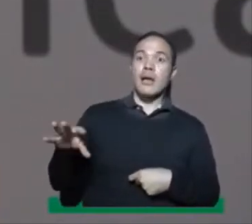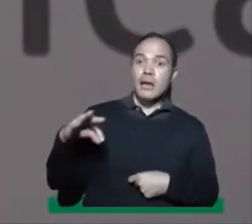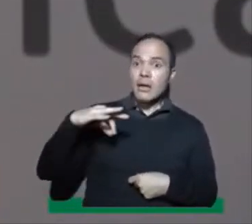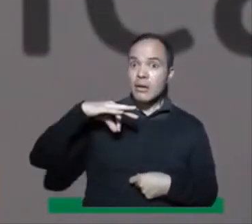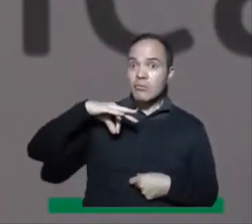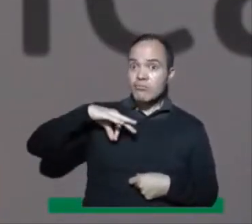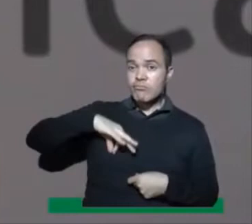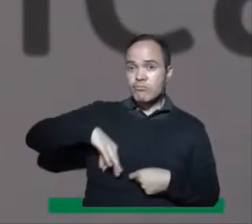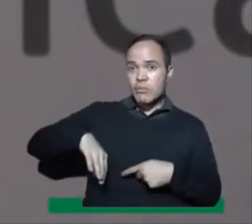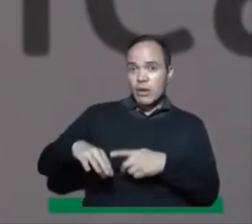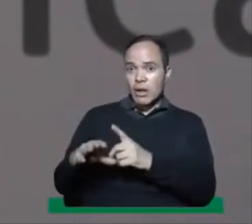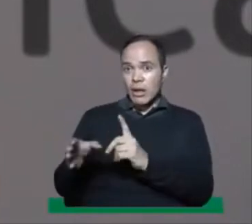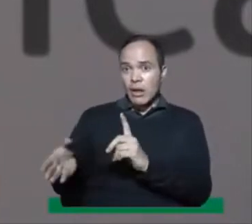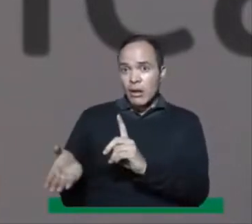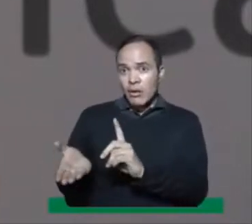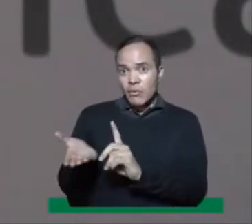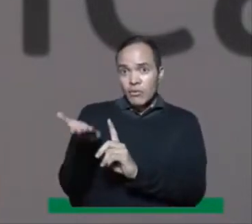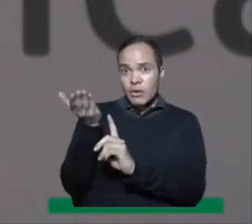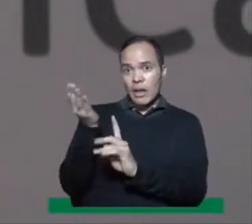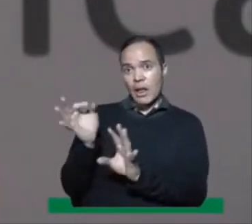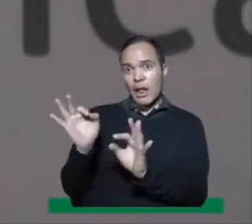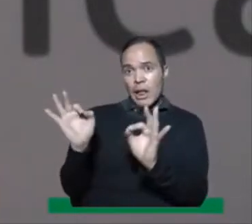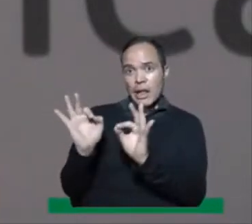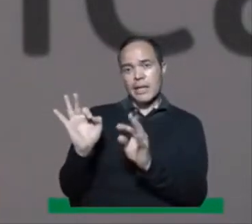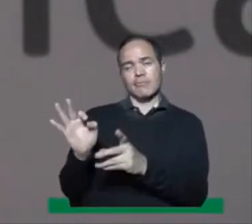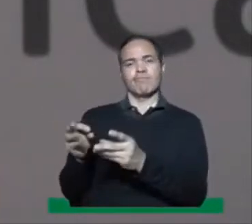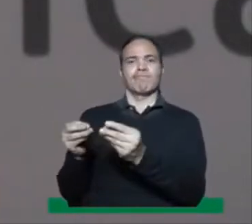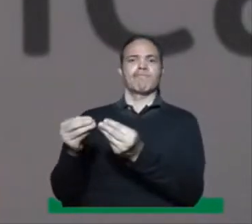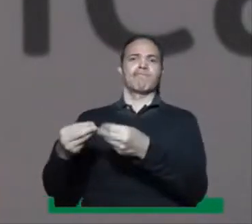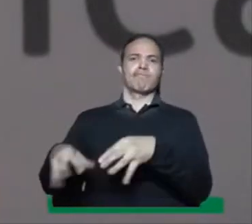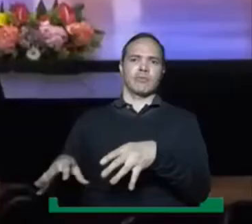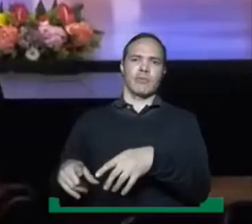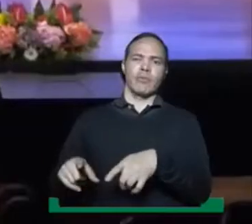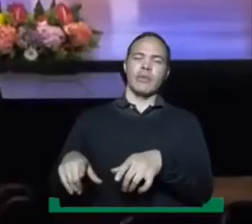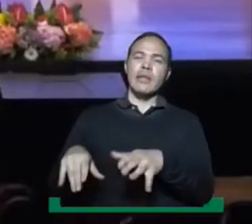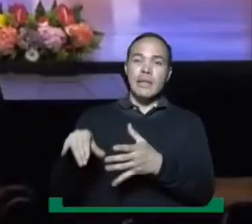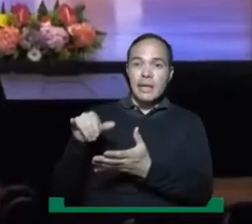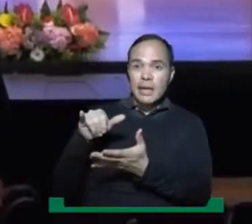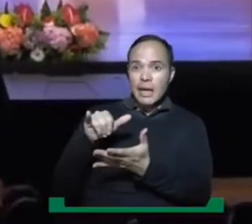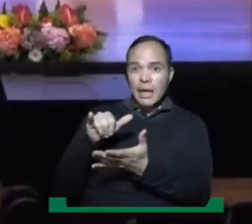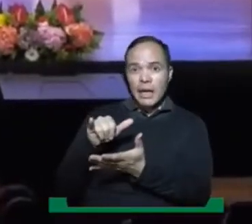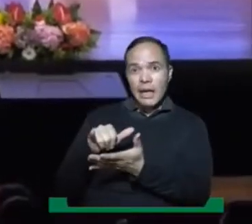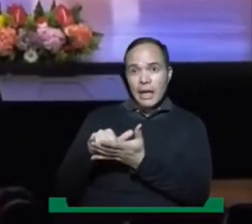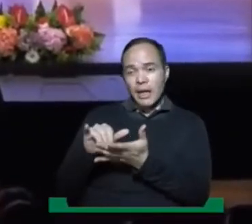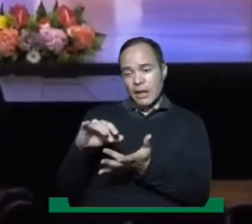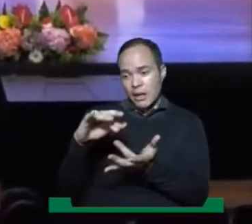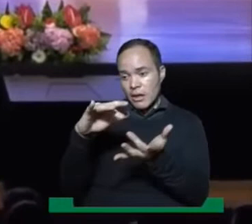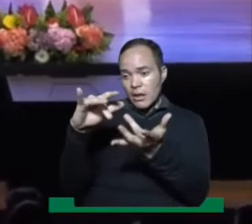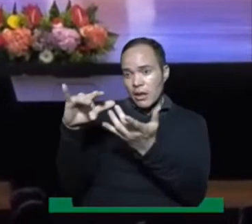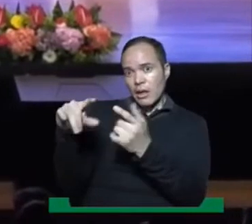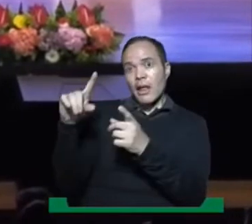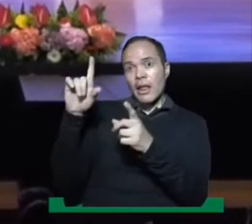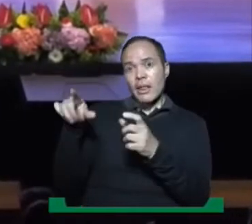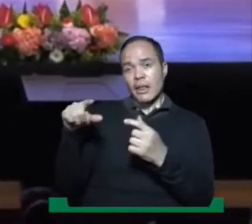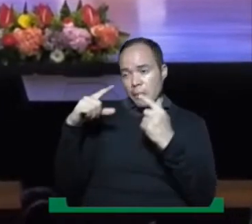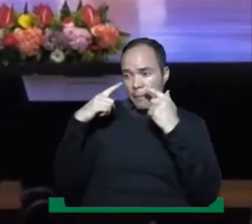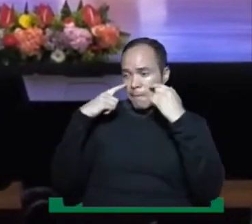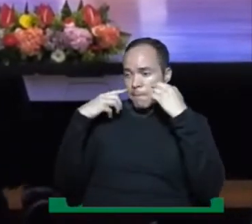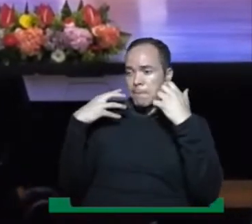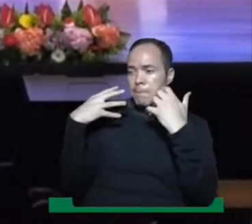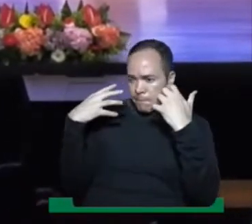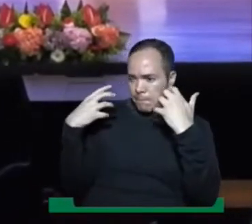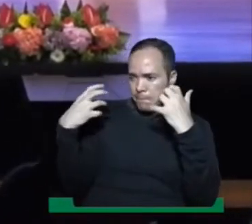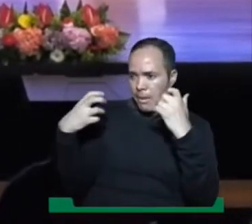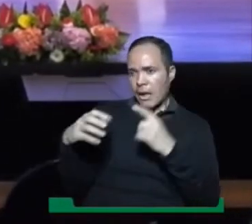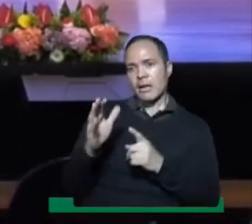y lo que necesitamos es que en turismo toda la cadena productiva sea lo más visible y donde cada uno se